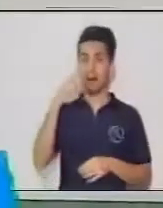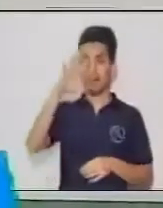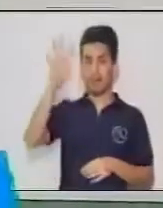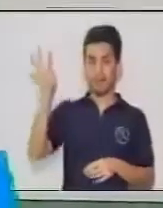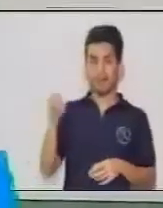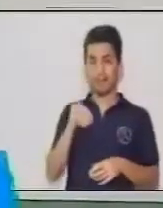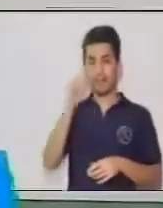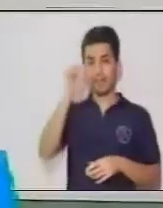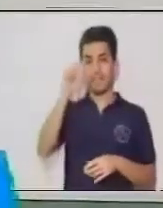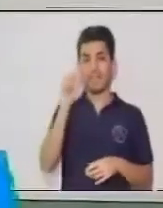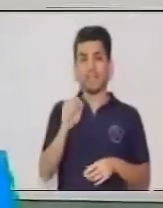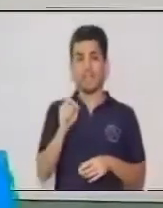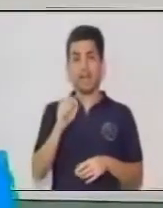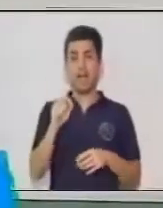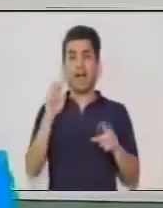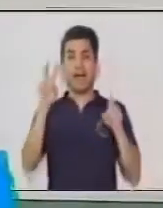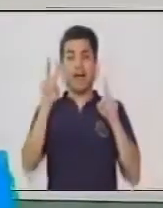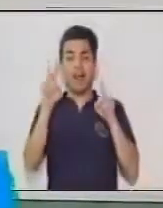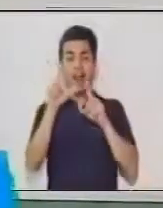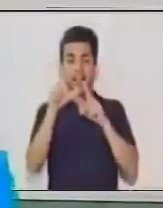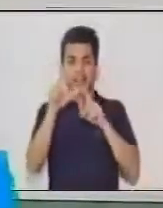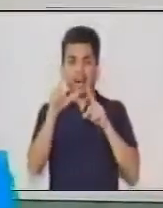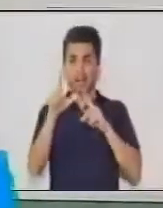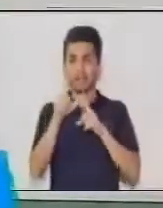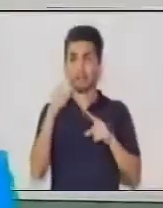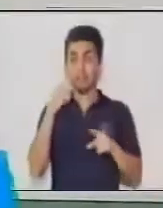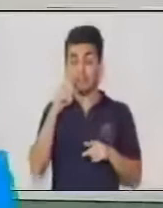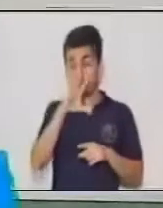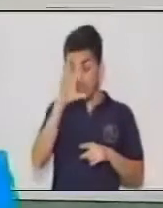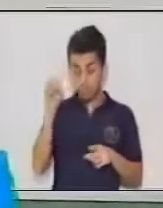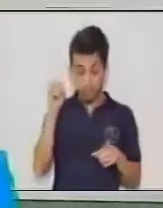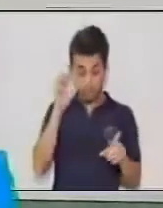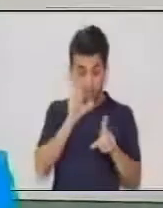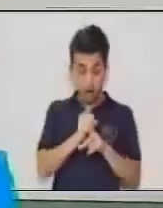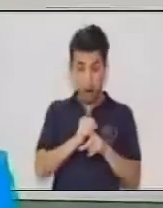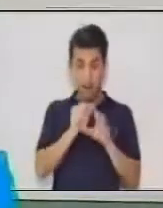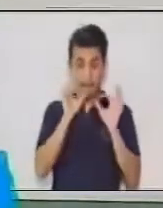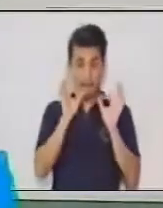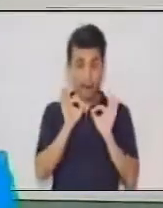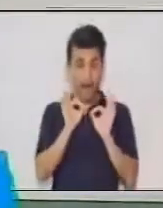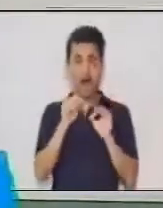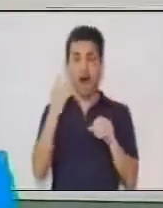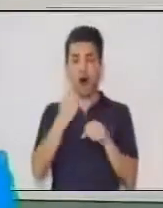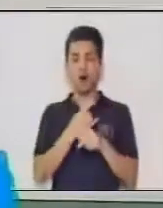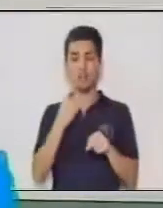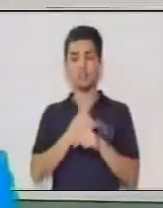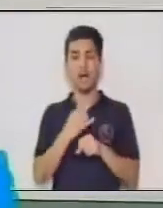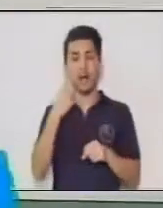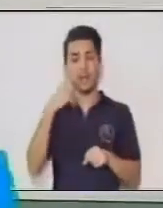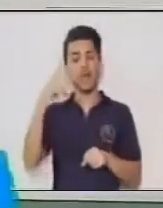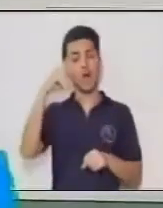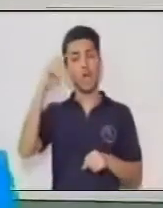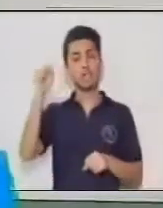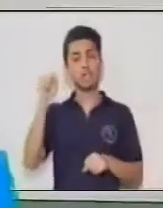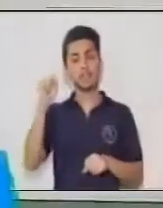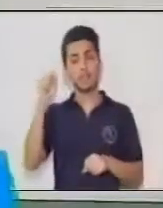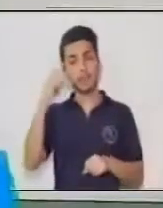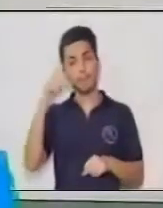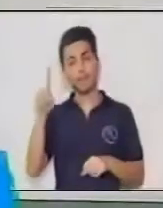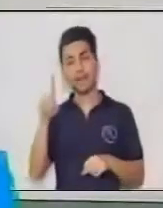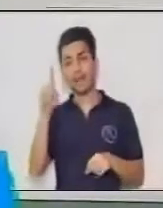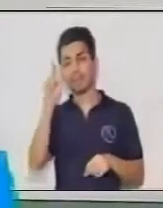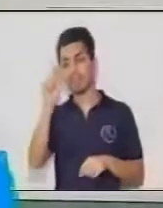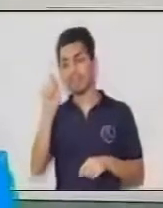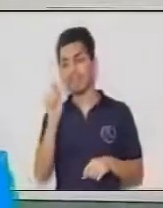división de las variables. Aquí lo hemos identificado utilizando el concepto básico de división de